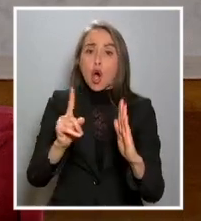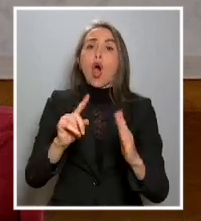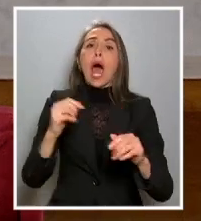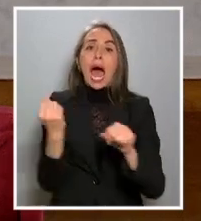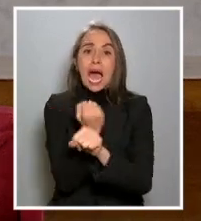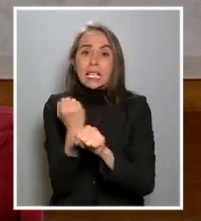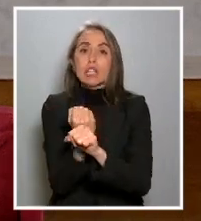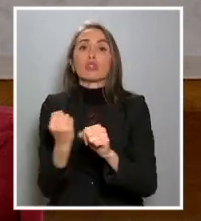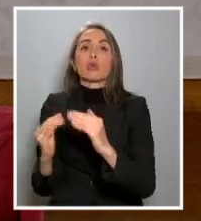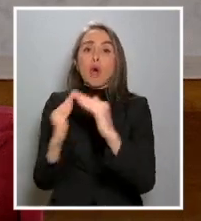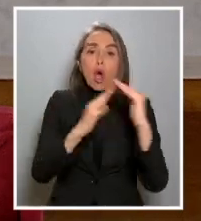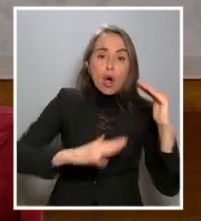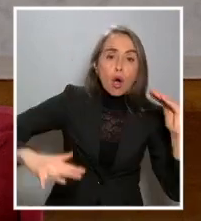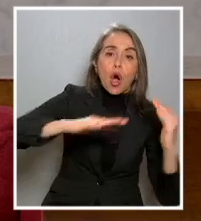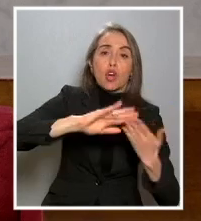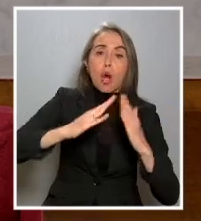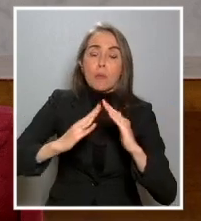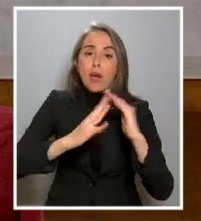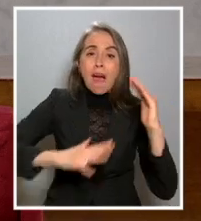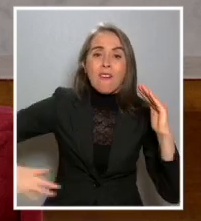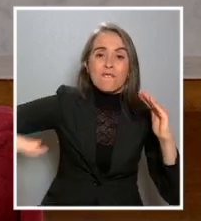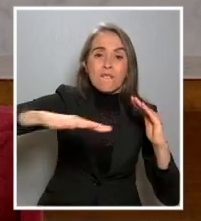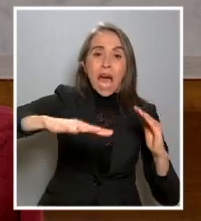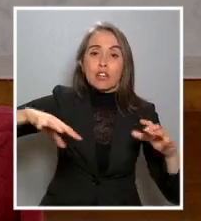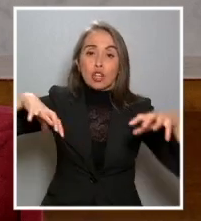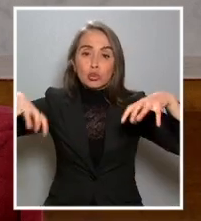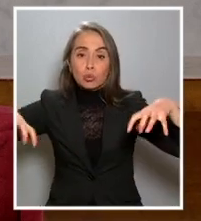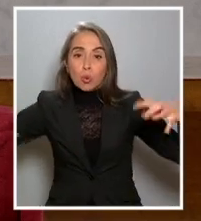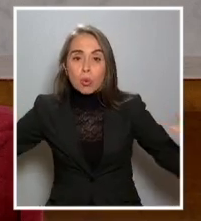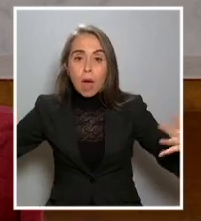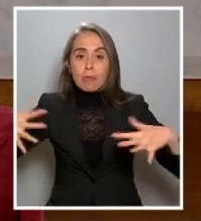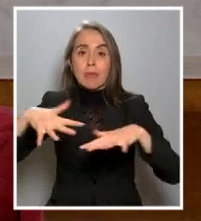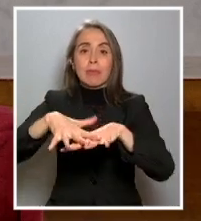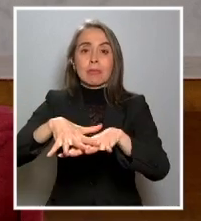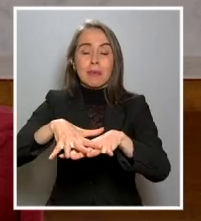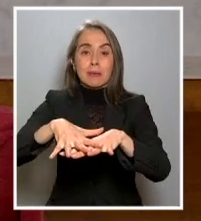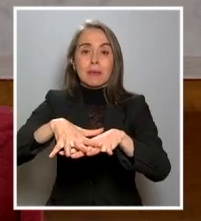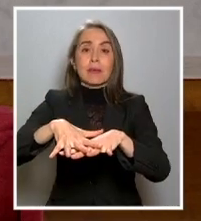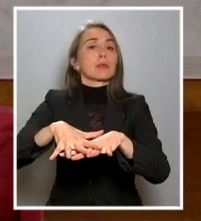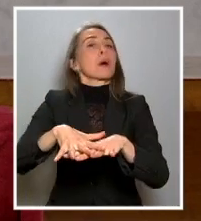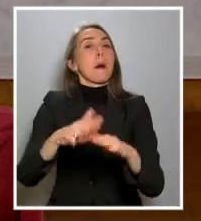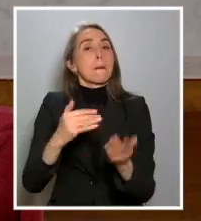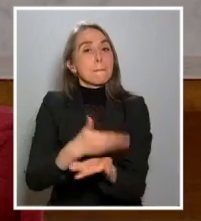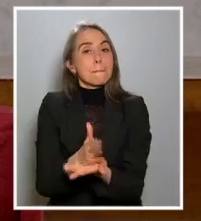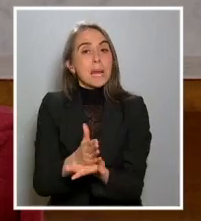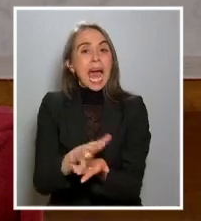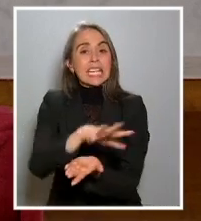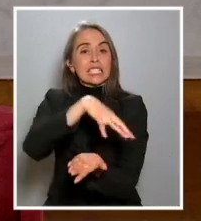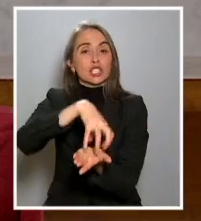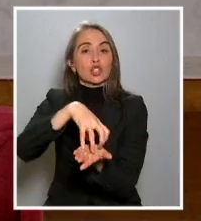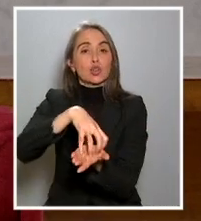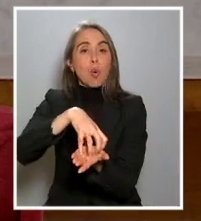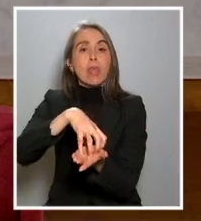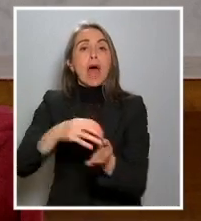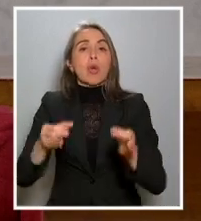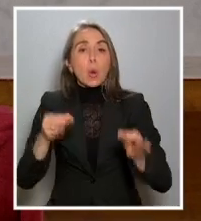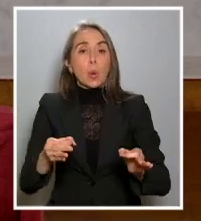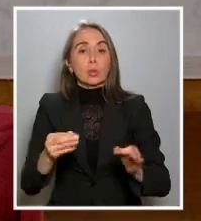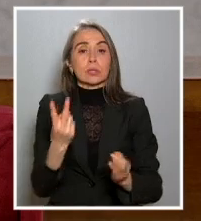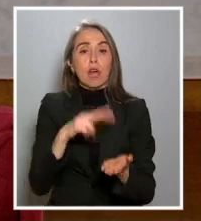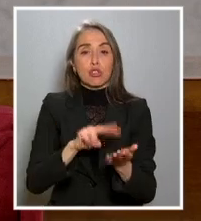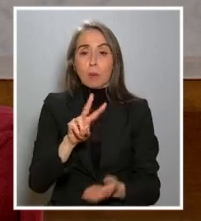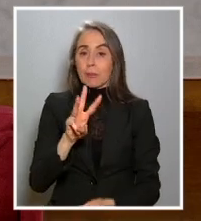comunidades, barrios y ciudades que estén integrados. Por eso, como parte del Plan de Ciudades Justas, en